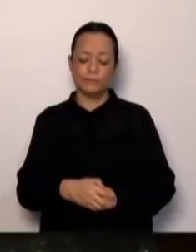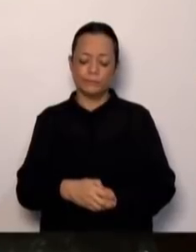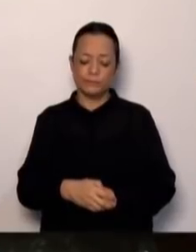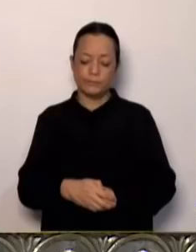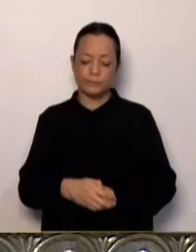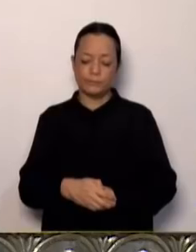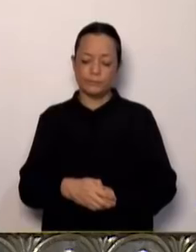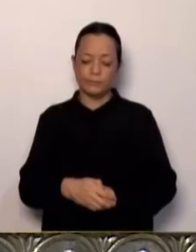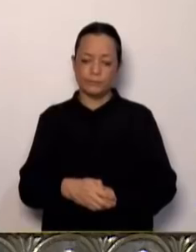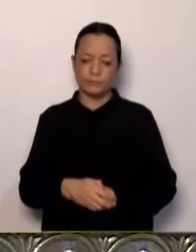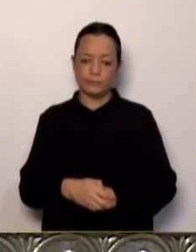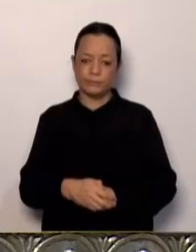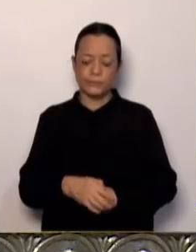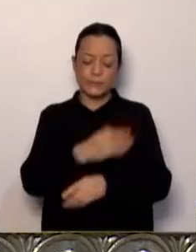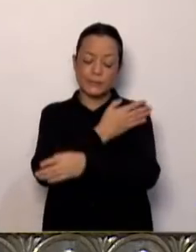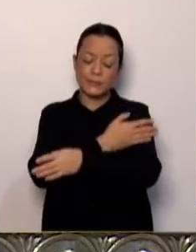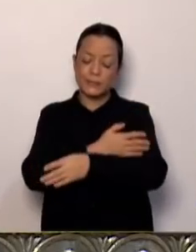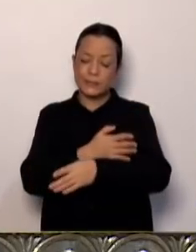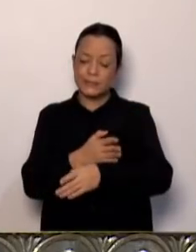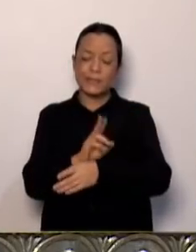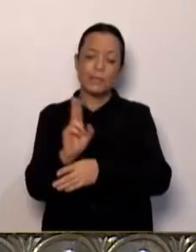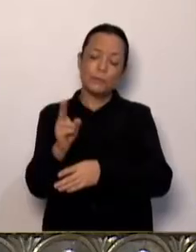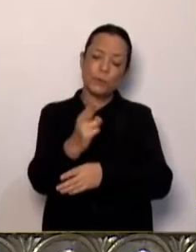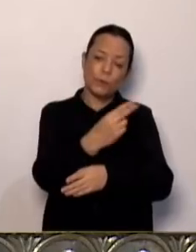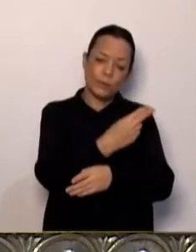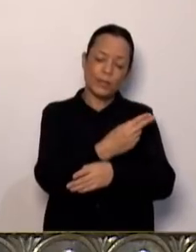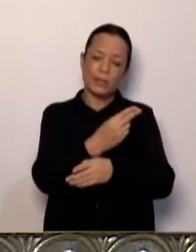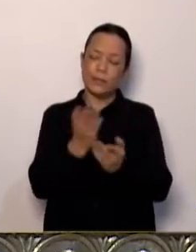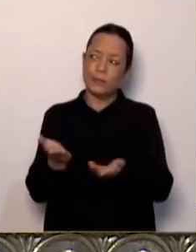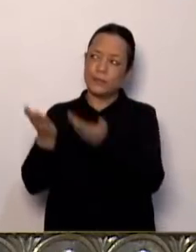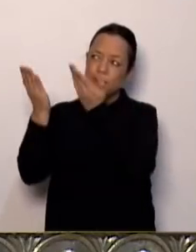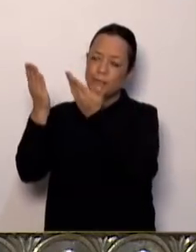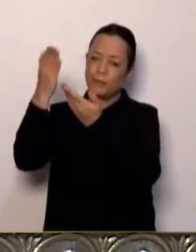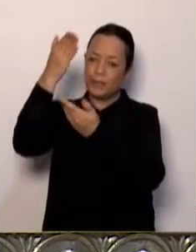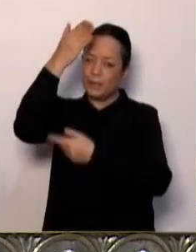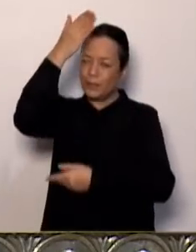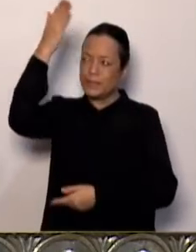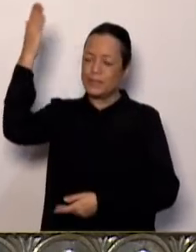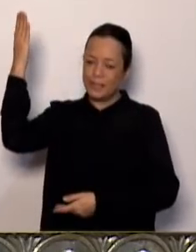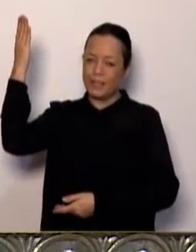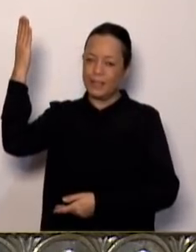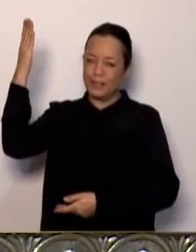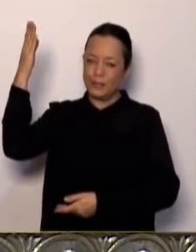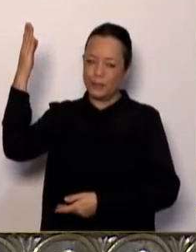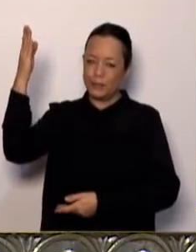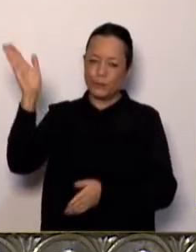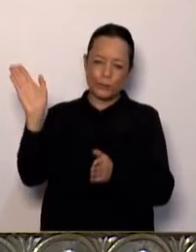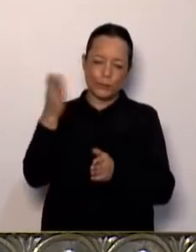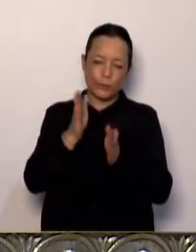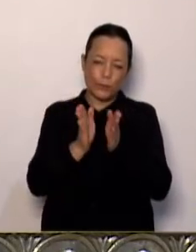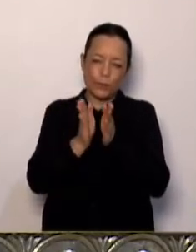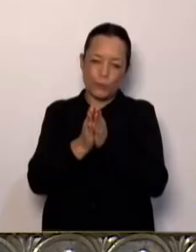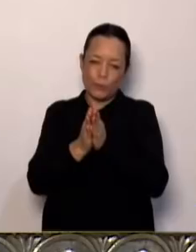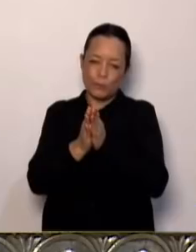Y a cuantos murieron en tu amistad, recíbelos en tu reino, donde esperamos gozar todos juntos de la